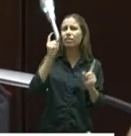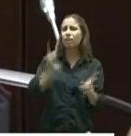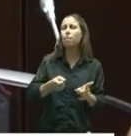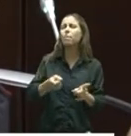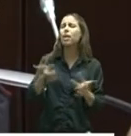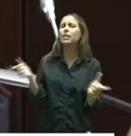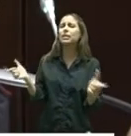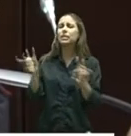y en todo el país Muchas gracias